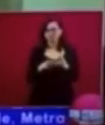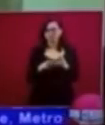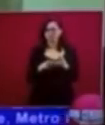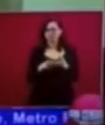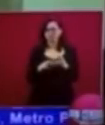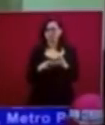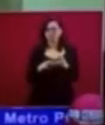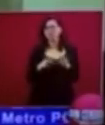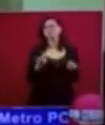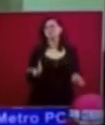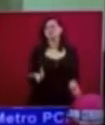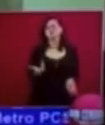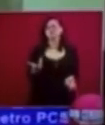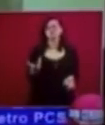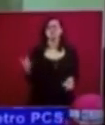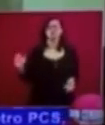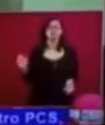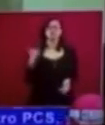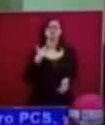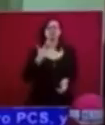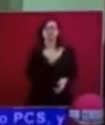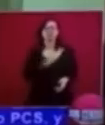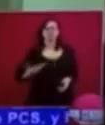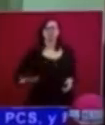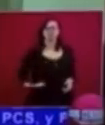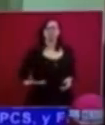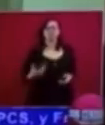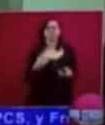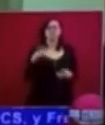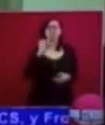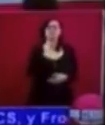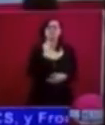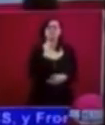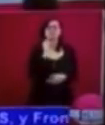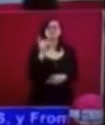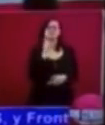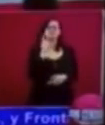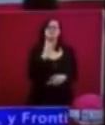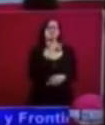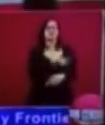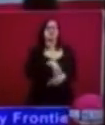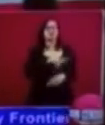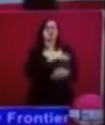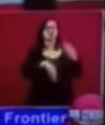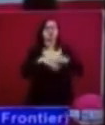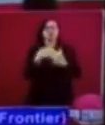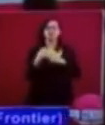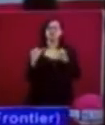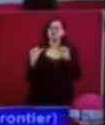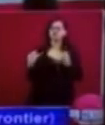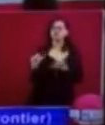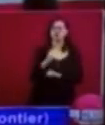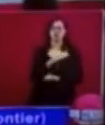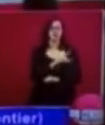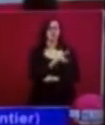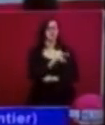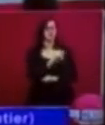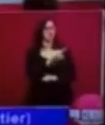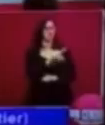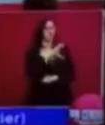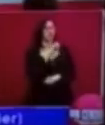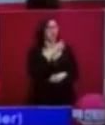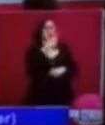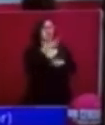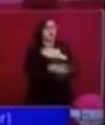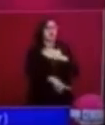sí considero que pudieran recibirlo otros medios independientes y no esos mismos de